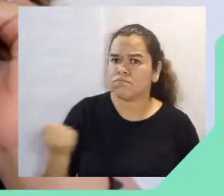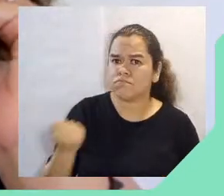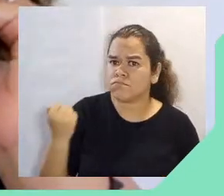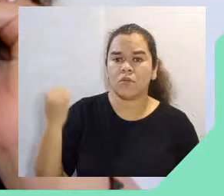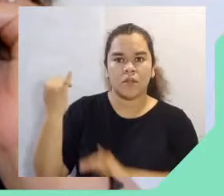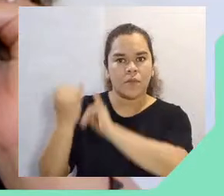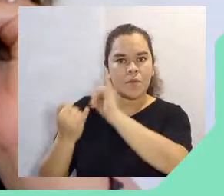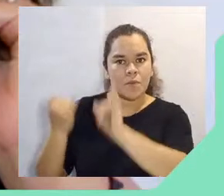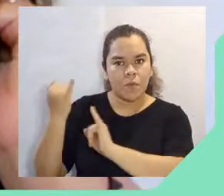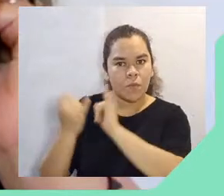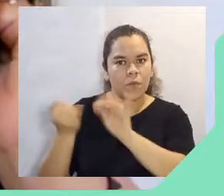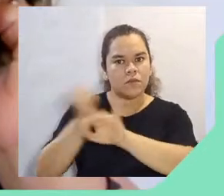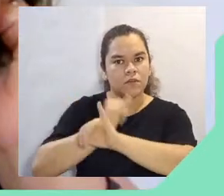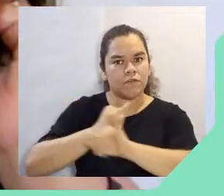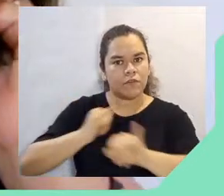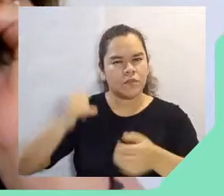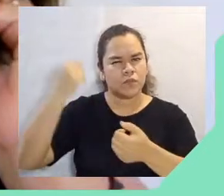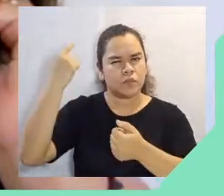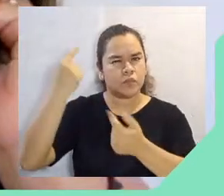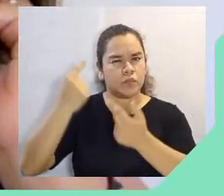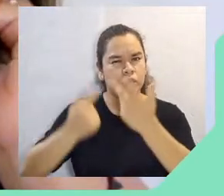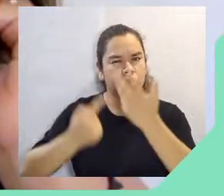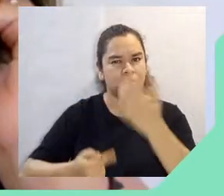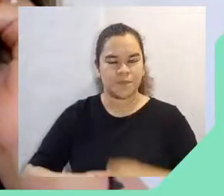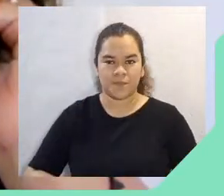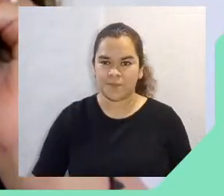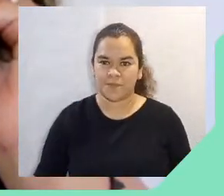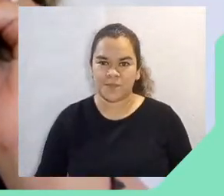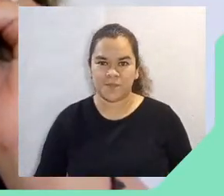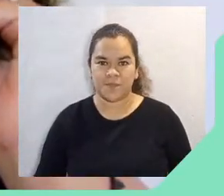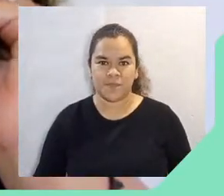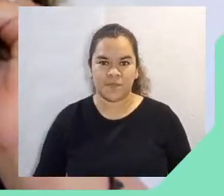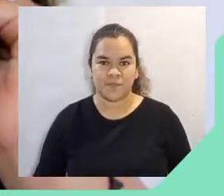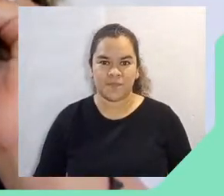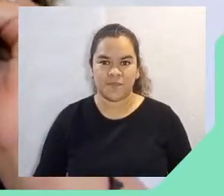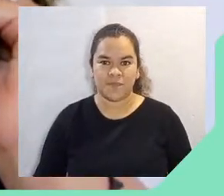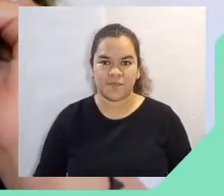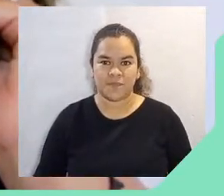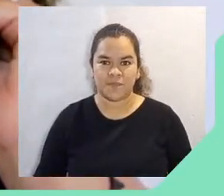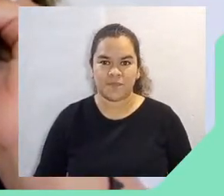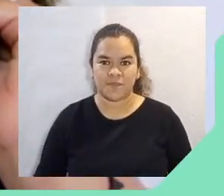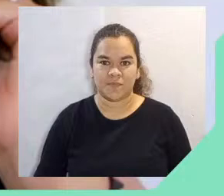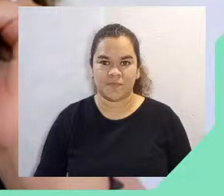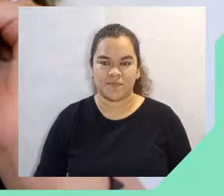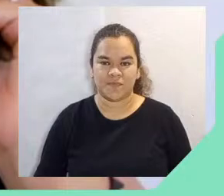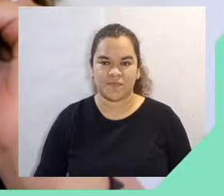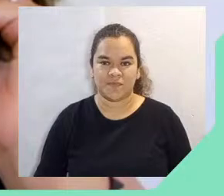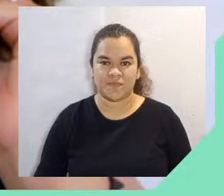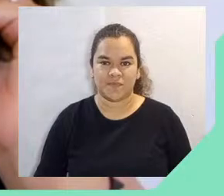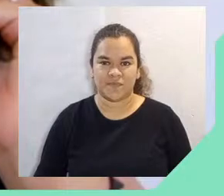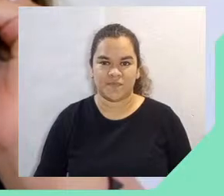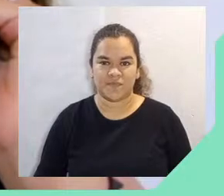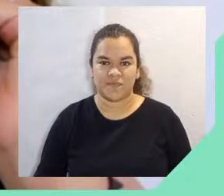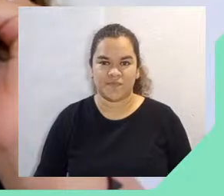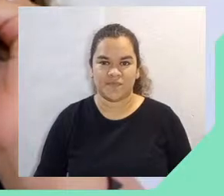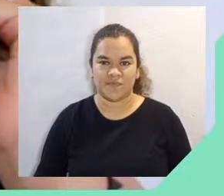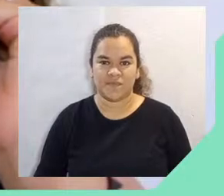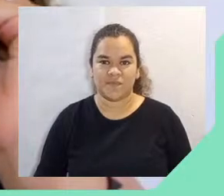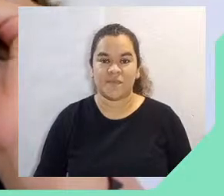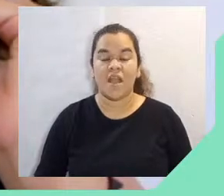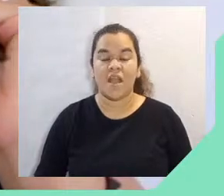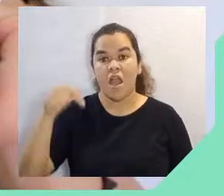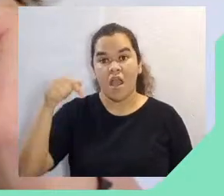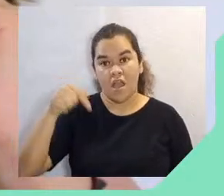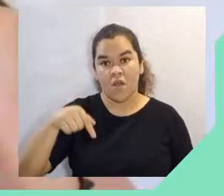valiosa la información que nos dejaste. Es el turno ahora de escuchar al licenciado